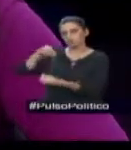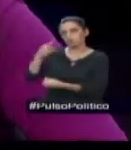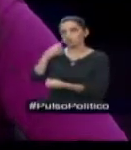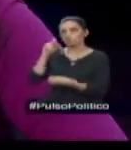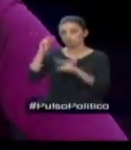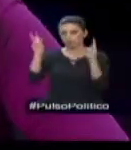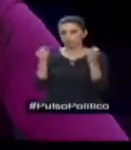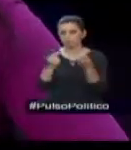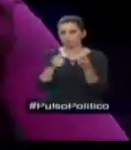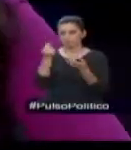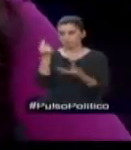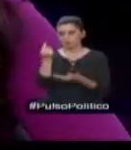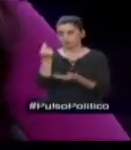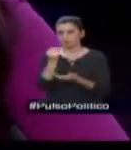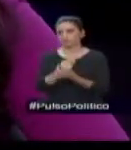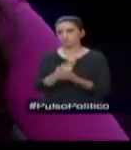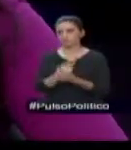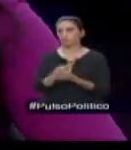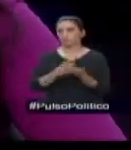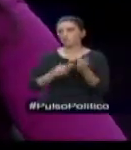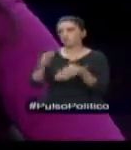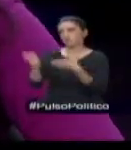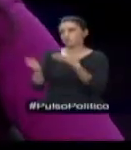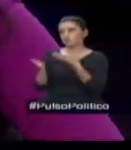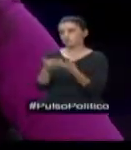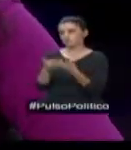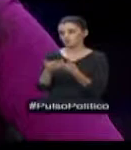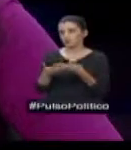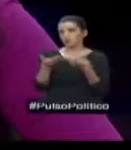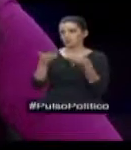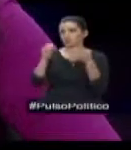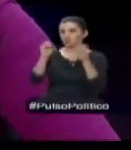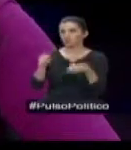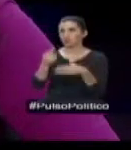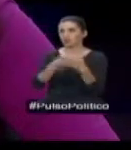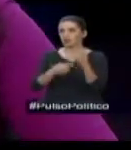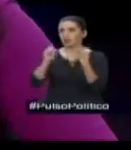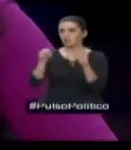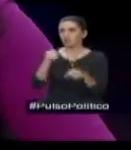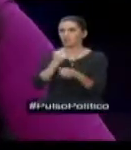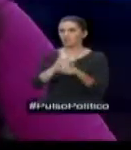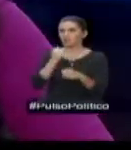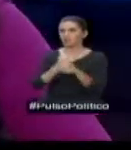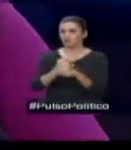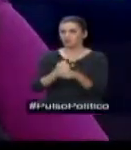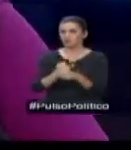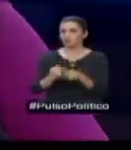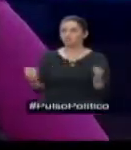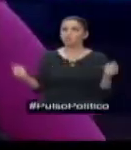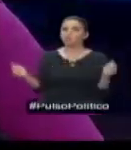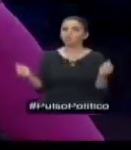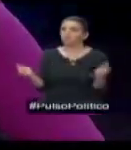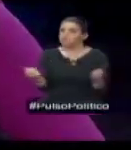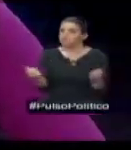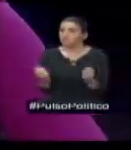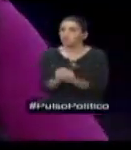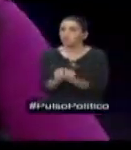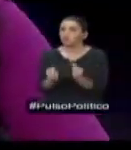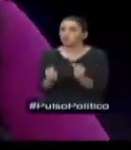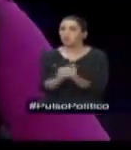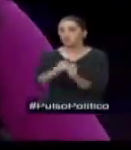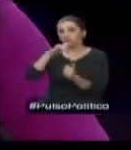económicos por temas financieros lo que se plantea con la enmienda es dar la posibilidad de que puedan trabajar de manera coordinada de manera articulada